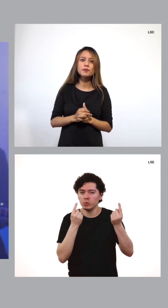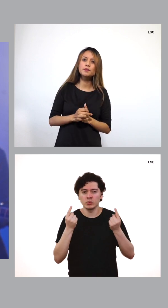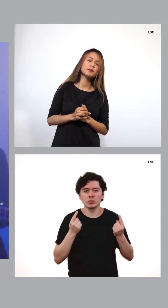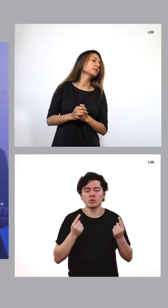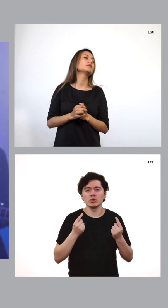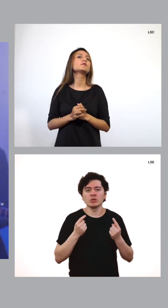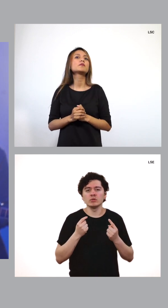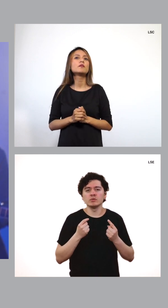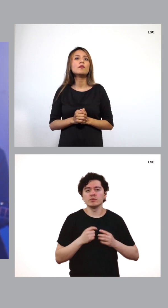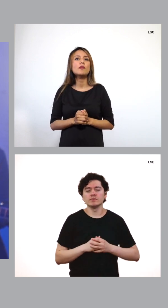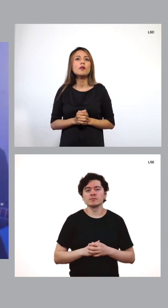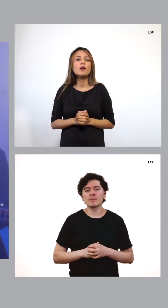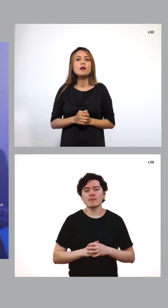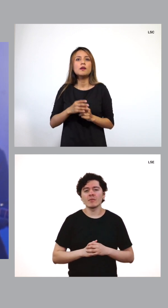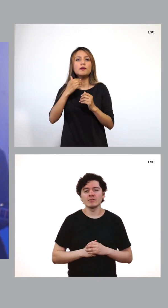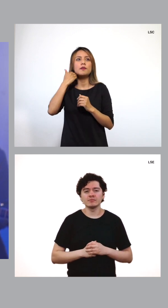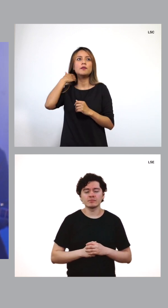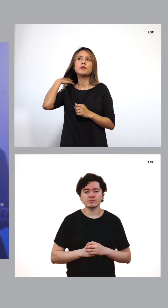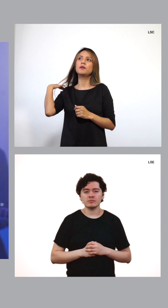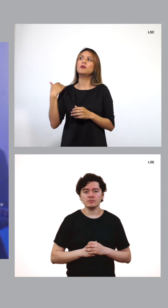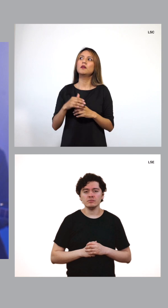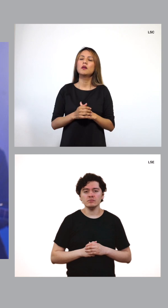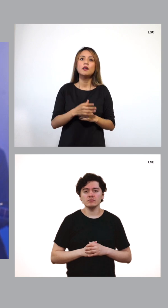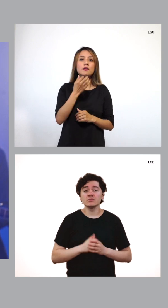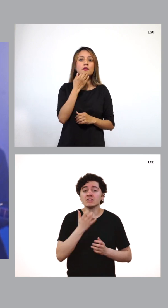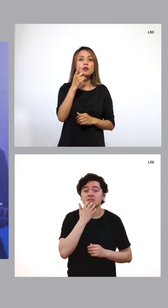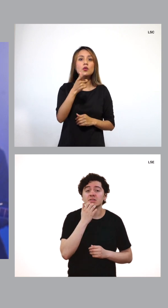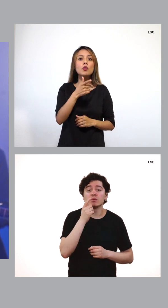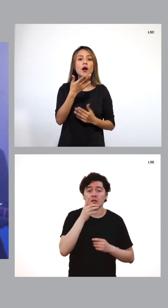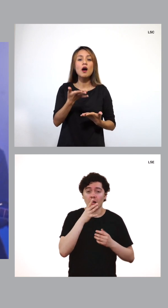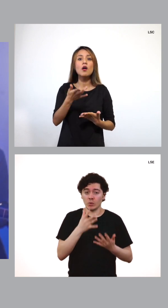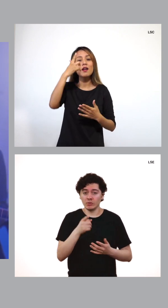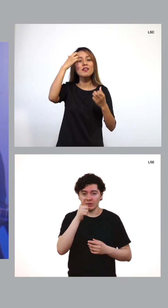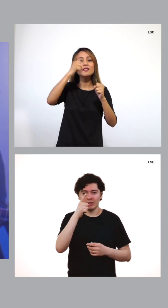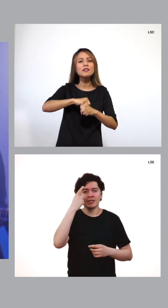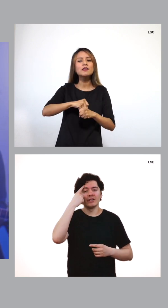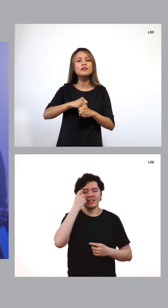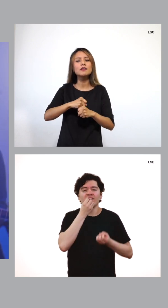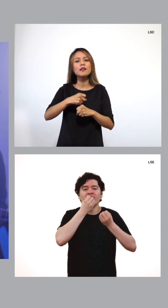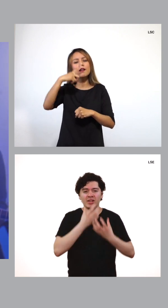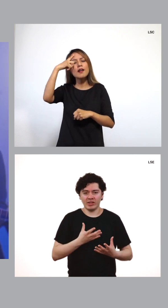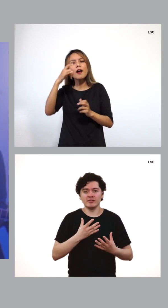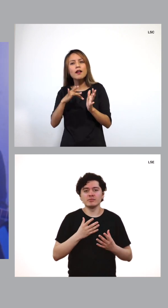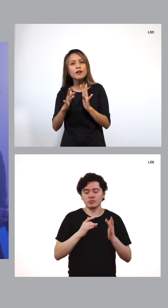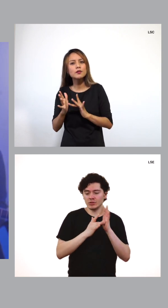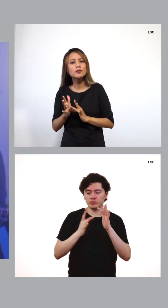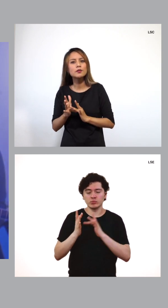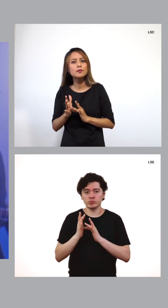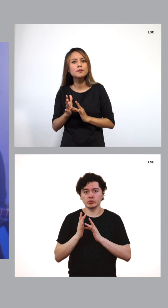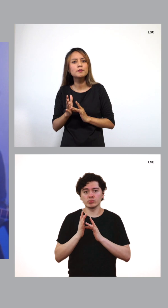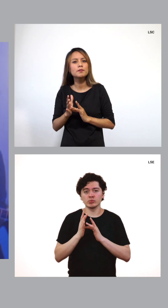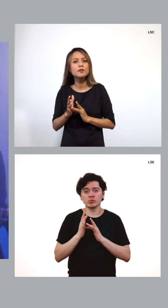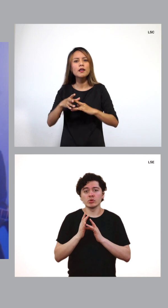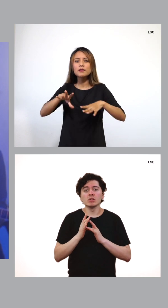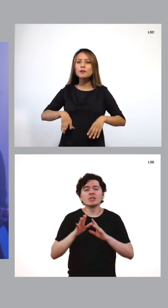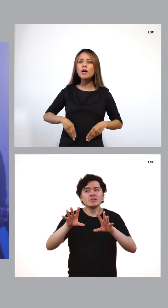Y sabes que si hoy quieres dar una oportunidad a Jesús, a que entre en tu vida, en tu realidad y te restaure, te perdone,